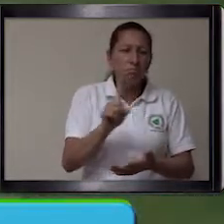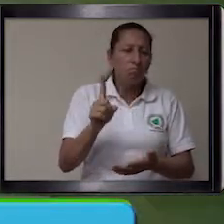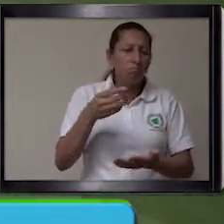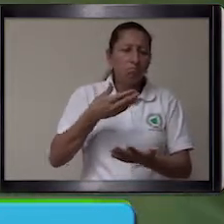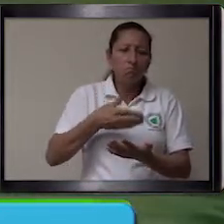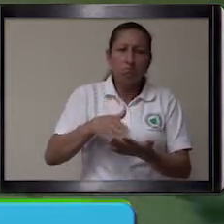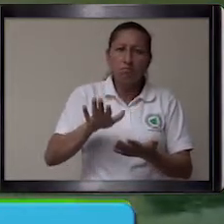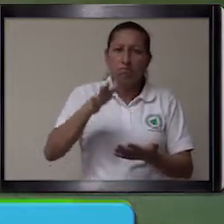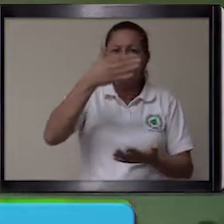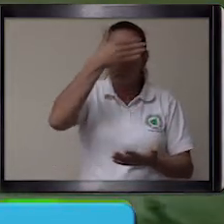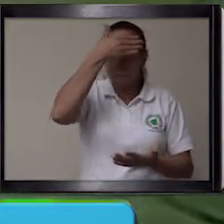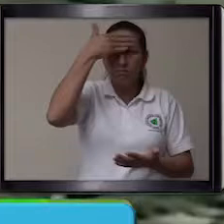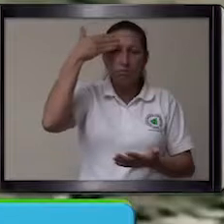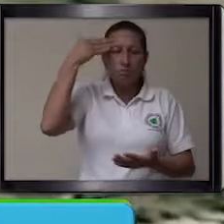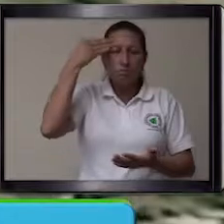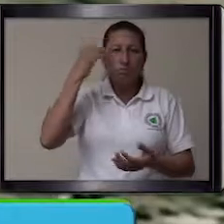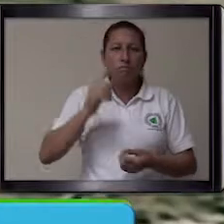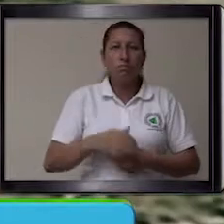pérdidas humanas.